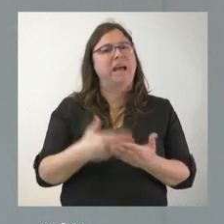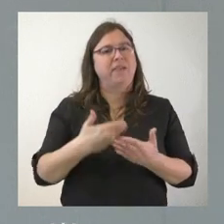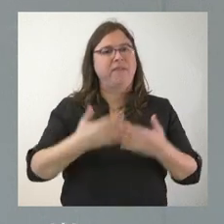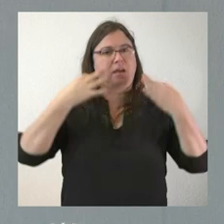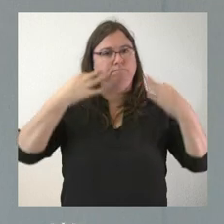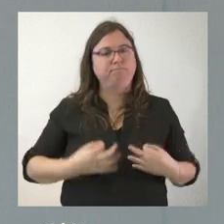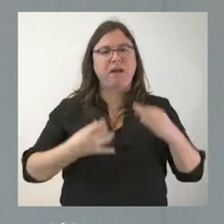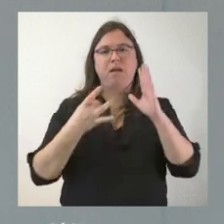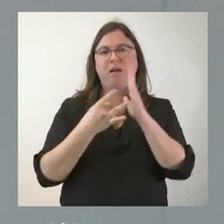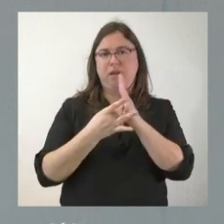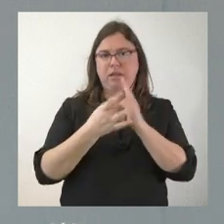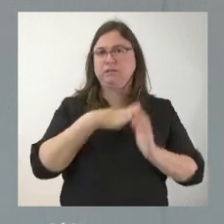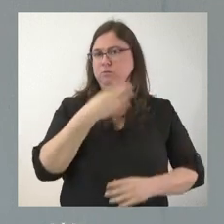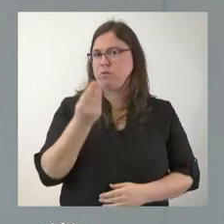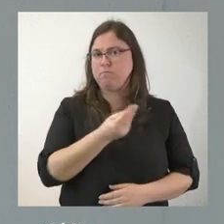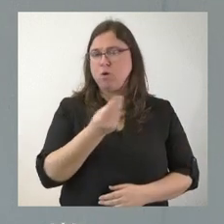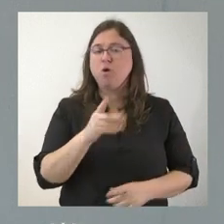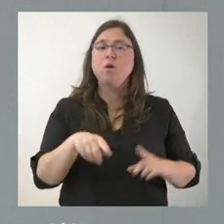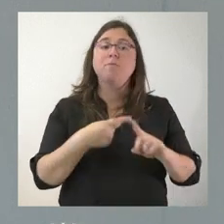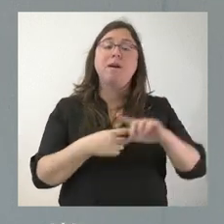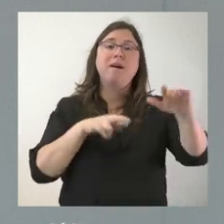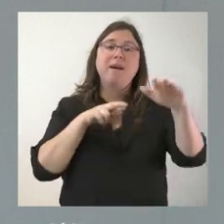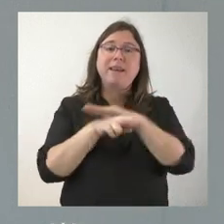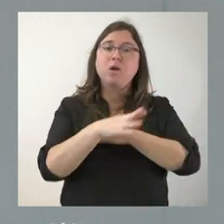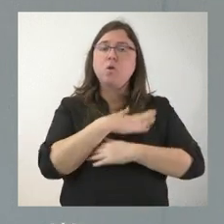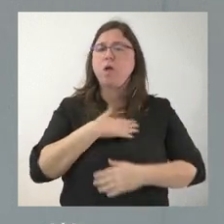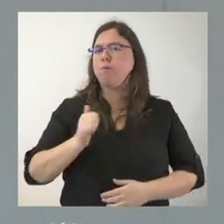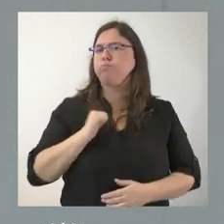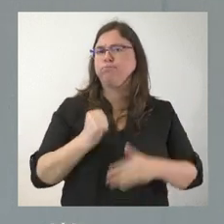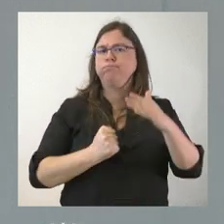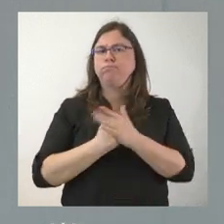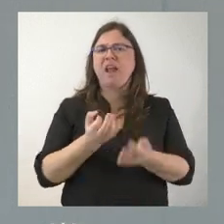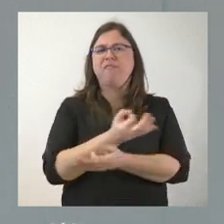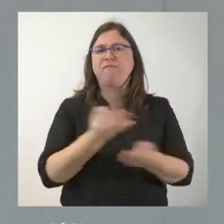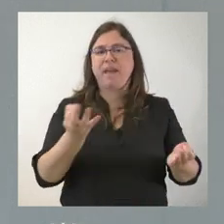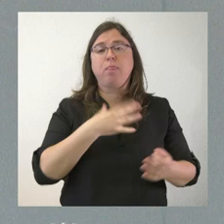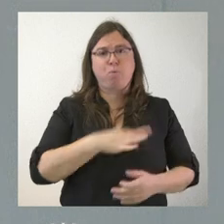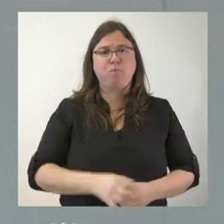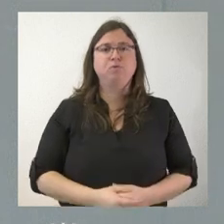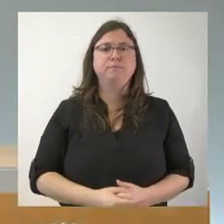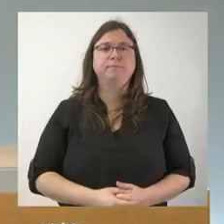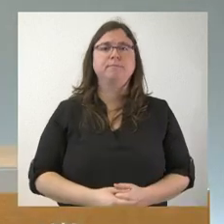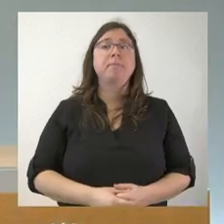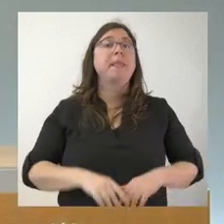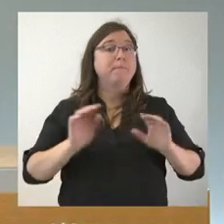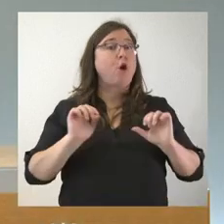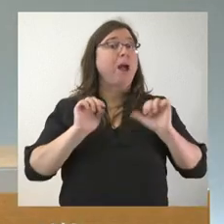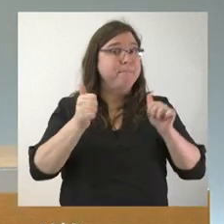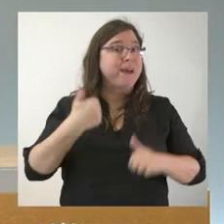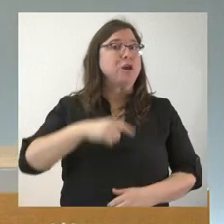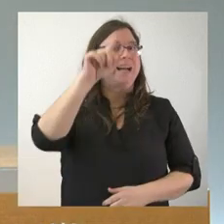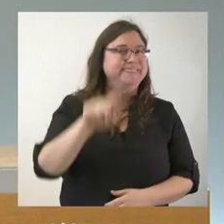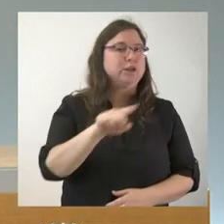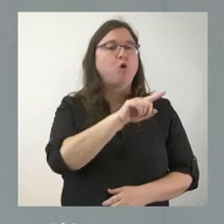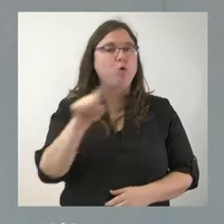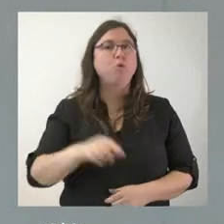también buscando que estos recursos utilicen de la forma más eficiente y más eficaz de la que seamos capaces pero han comenzado Las negociaciones sí o no